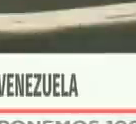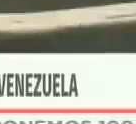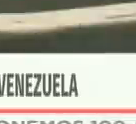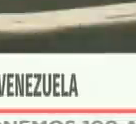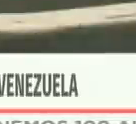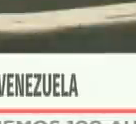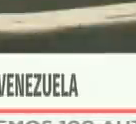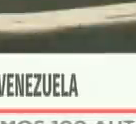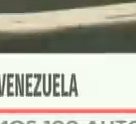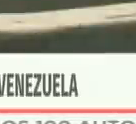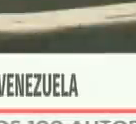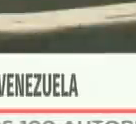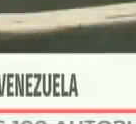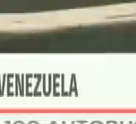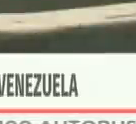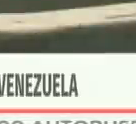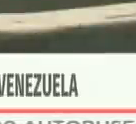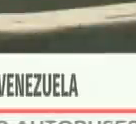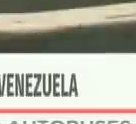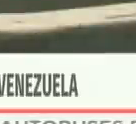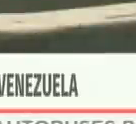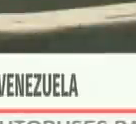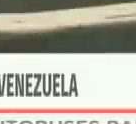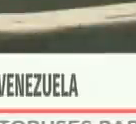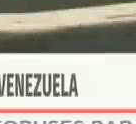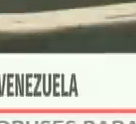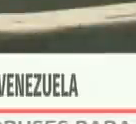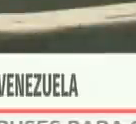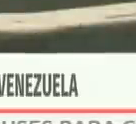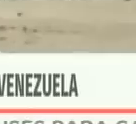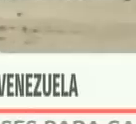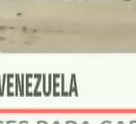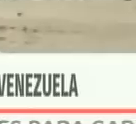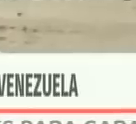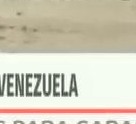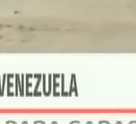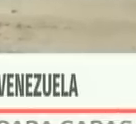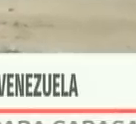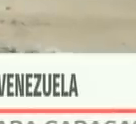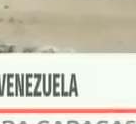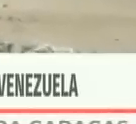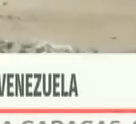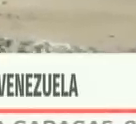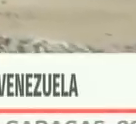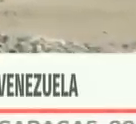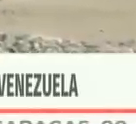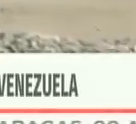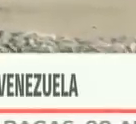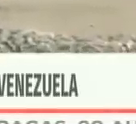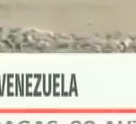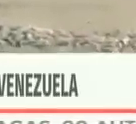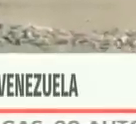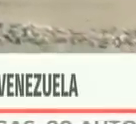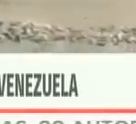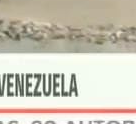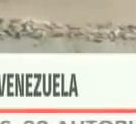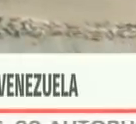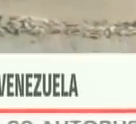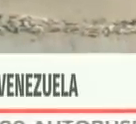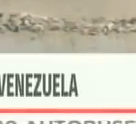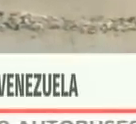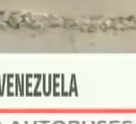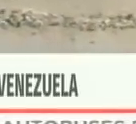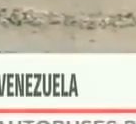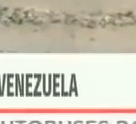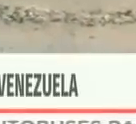Santander, los compañeros trabajadores, demostrando que la clase trabajadora puede hacer trabajo de alto impacto. Ya lo demostramos en